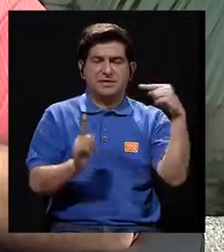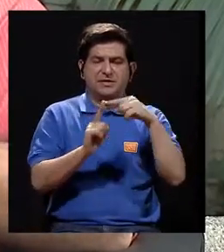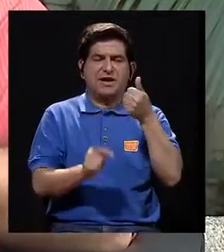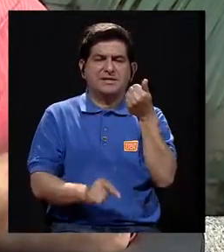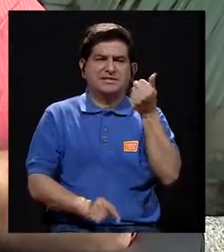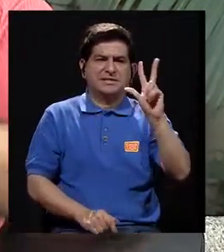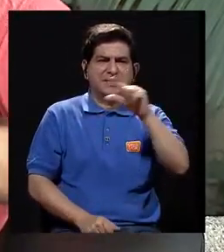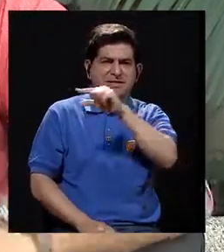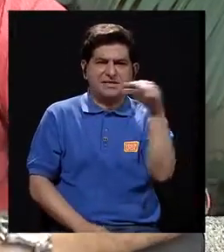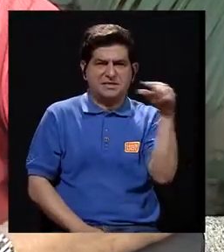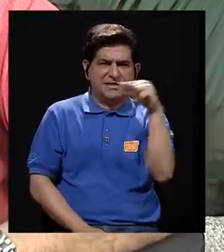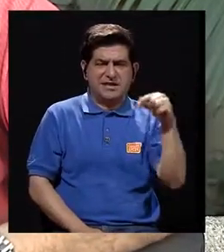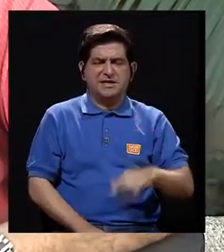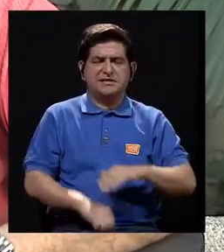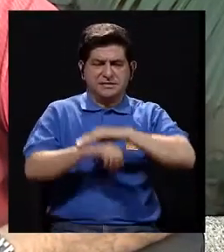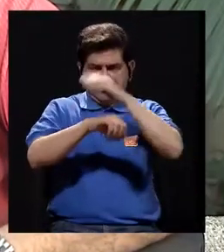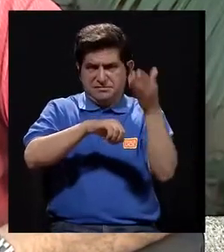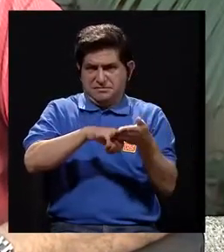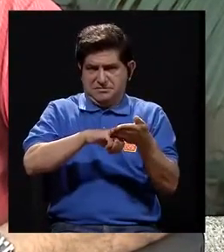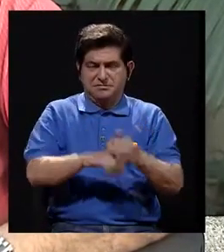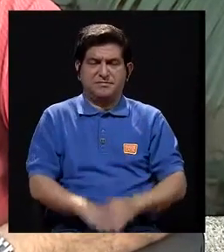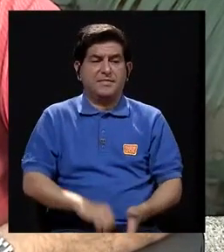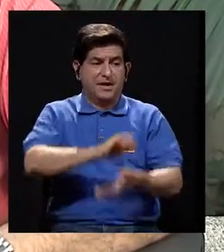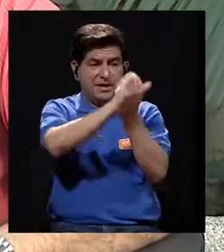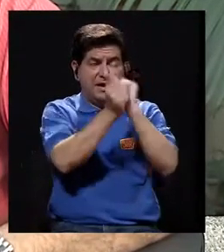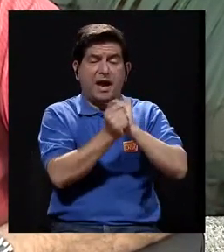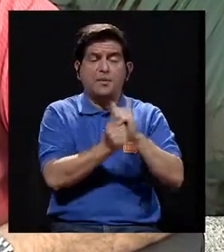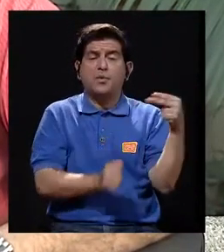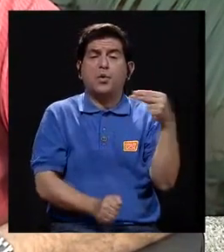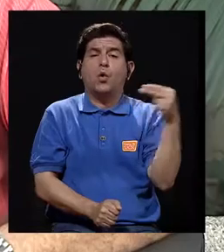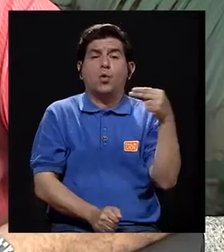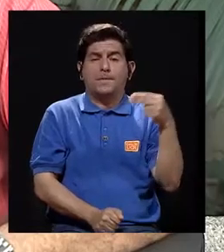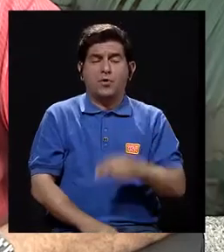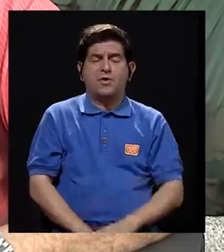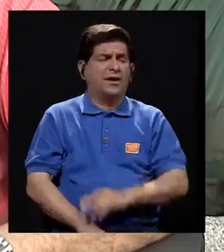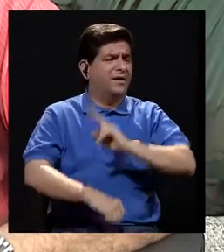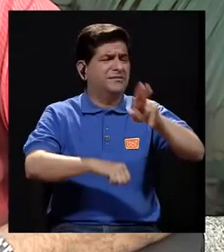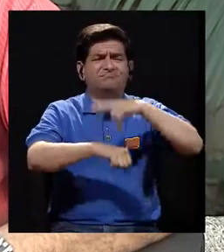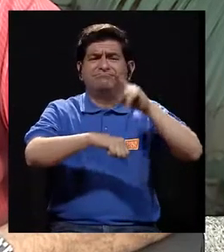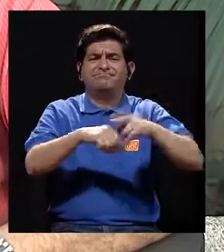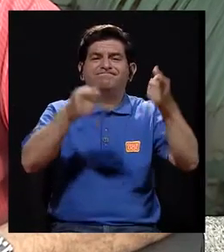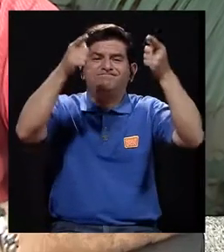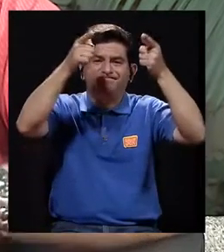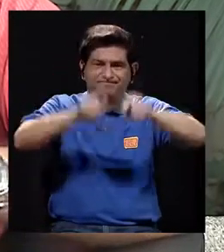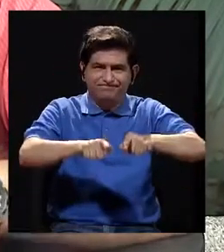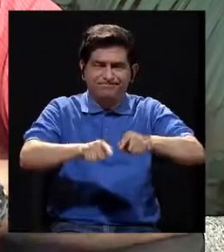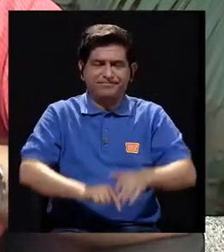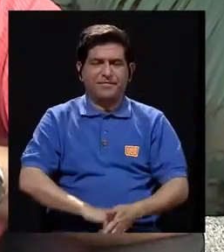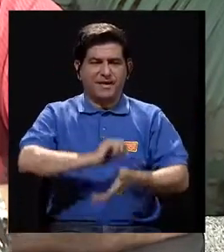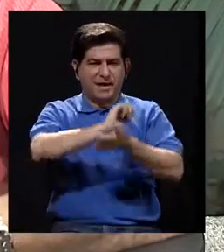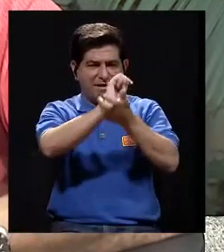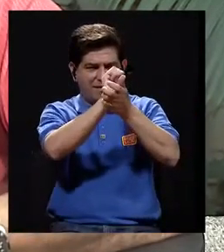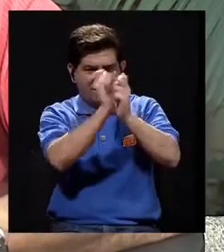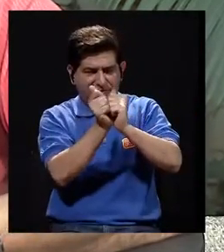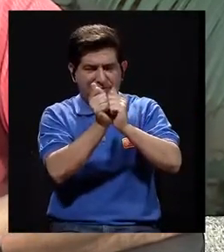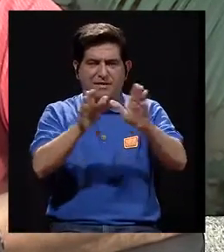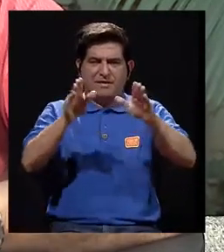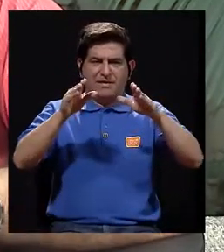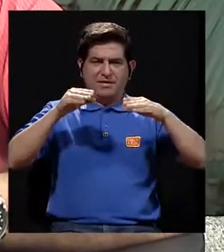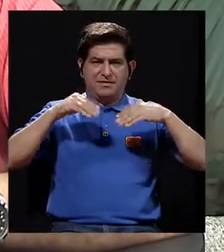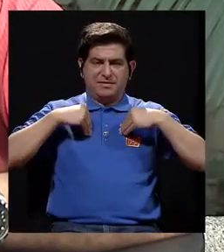las 13 semanas aproximadamente de gestación. Ahí es donde esos cambios hormonales típicos, digamos, que se está presentando para la adaptación de ese